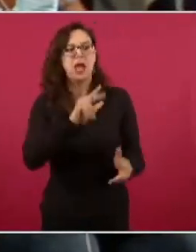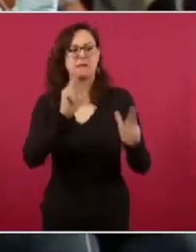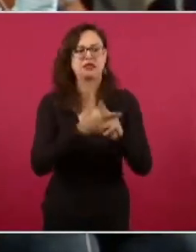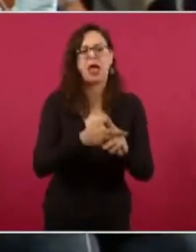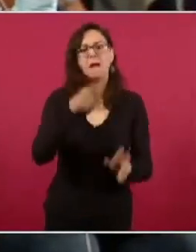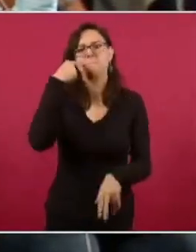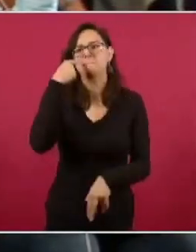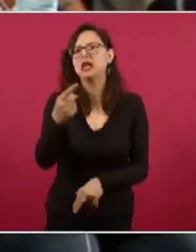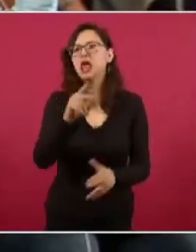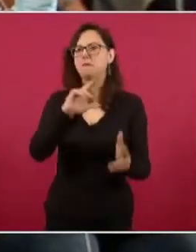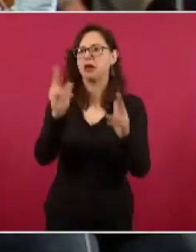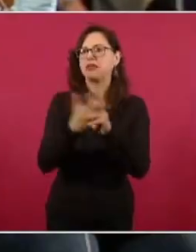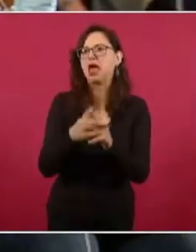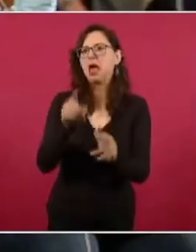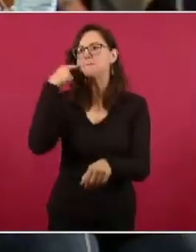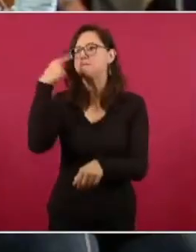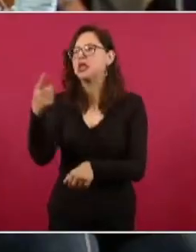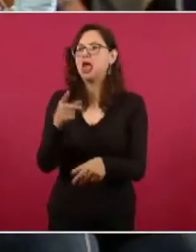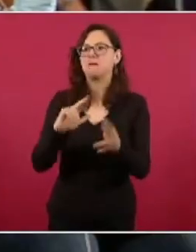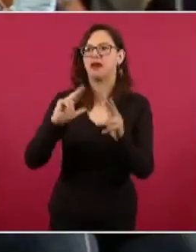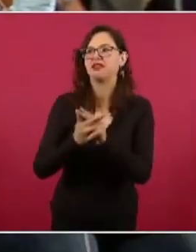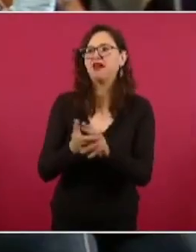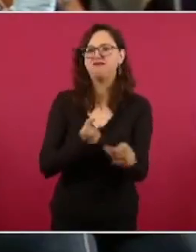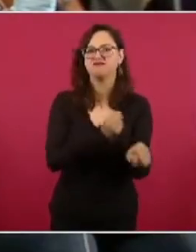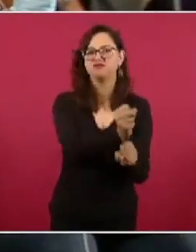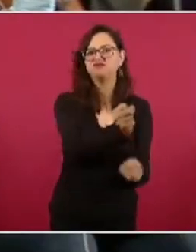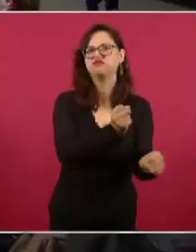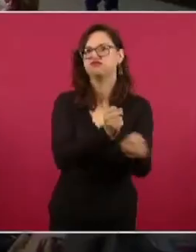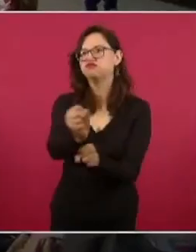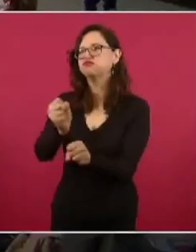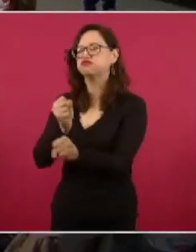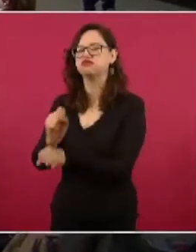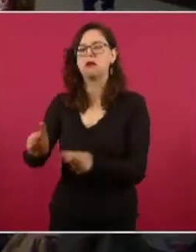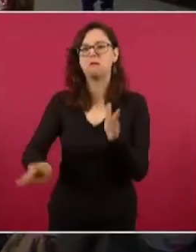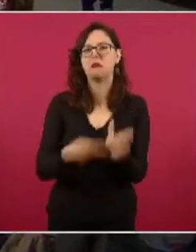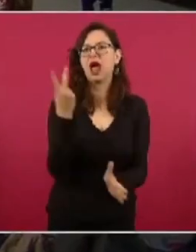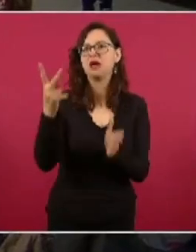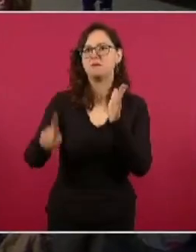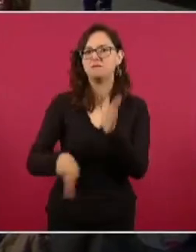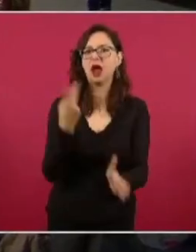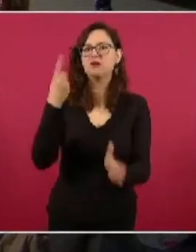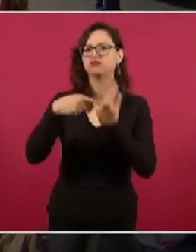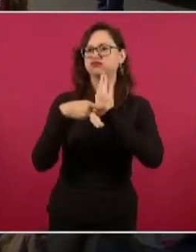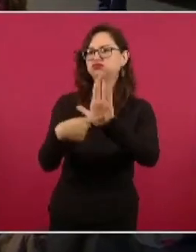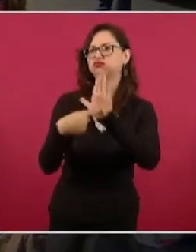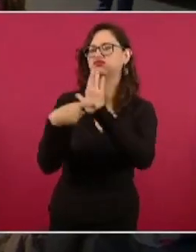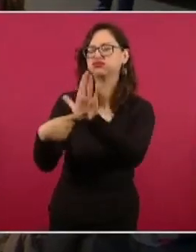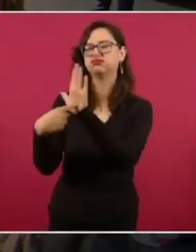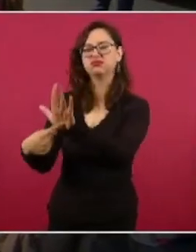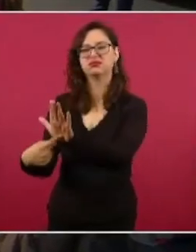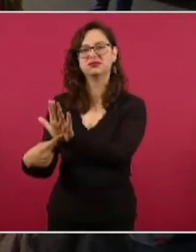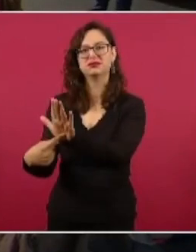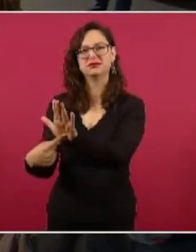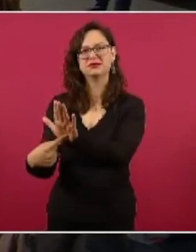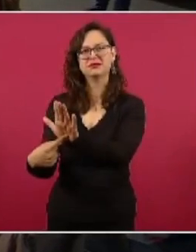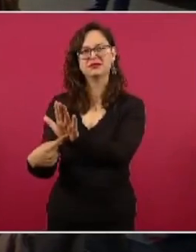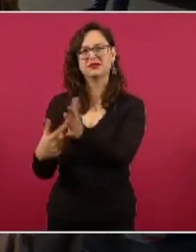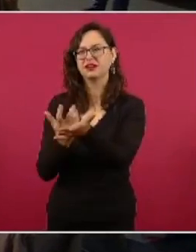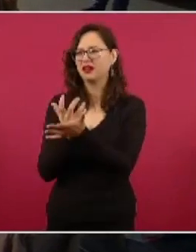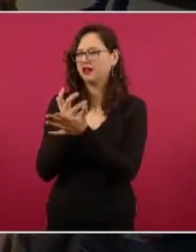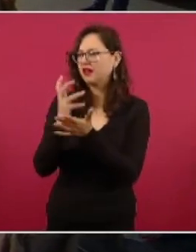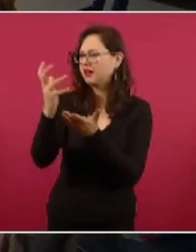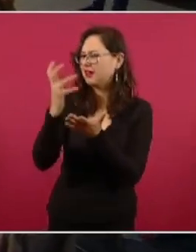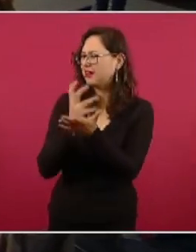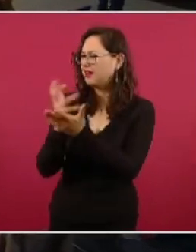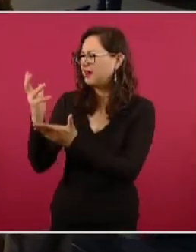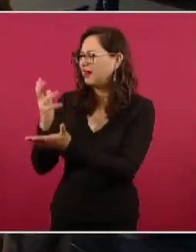dolosos, estas noticias de algunas matanzas. como si estuviéramos en aquel momento y no estamos en aquel momento. Usted